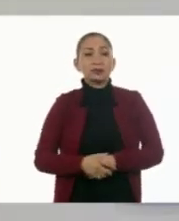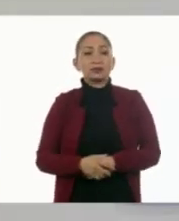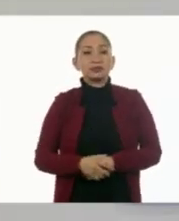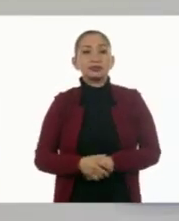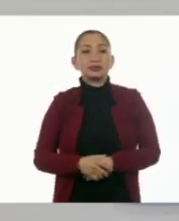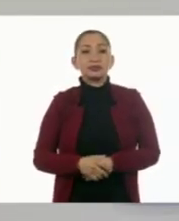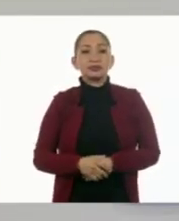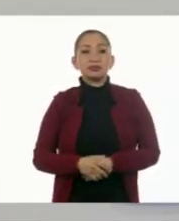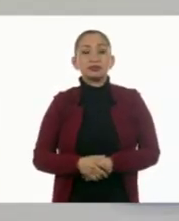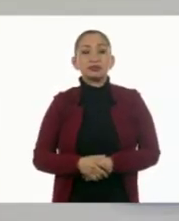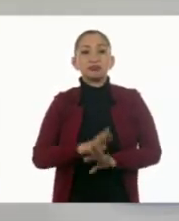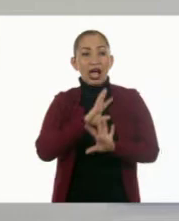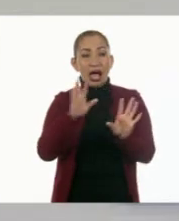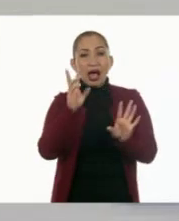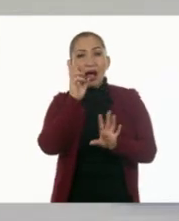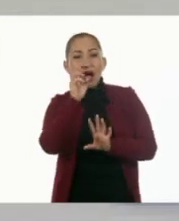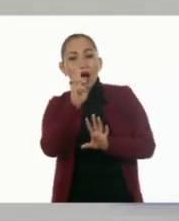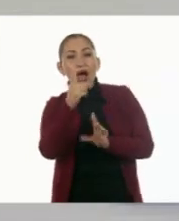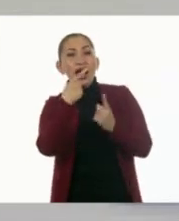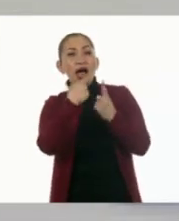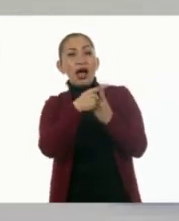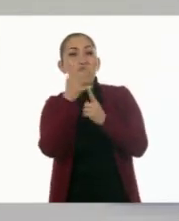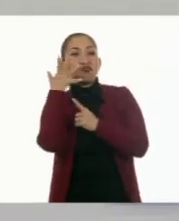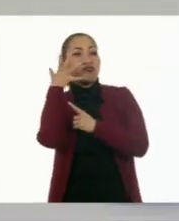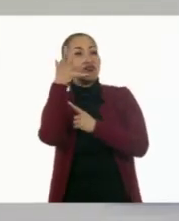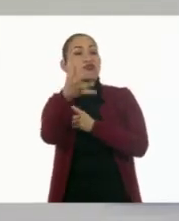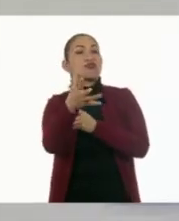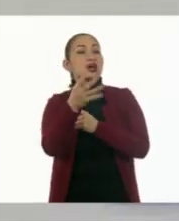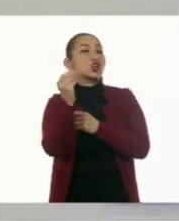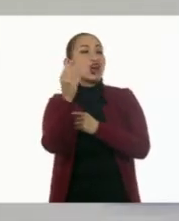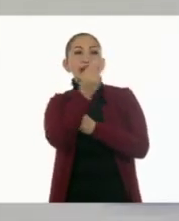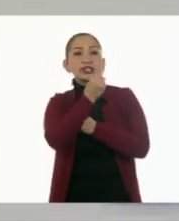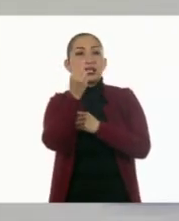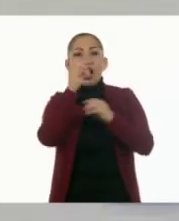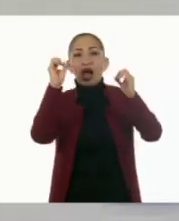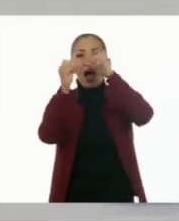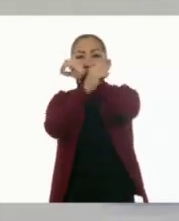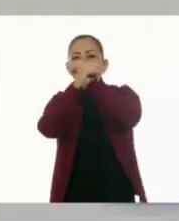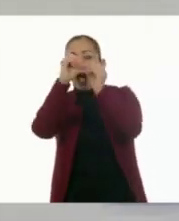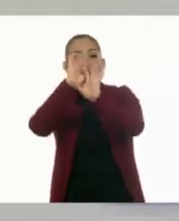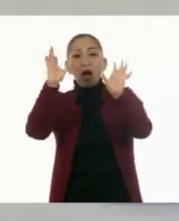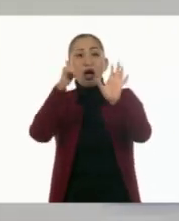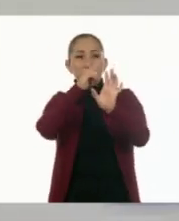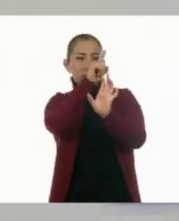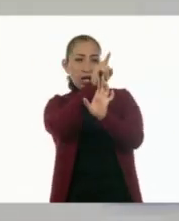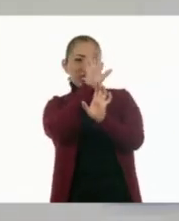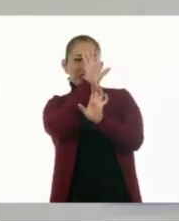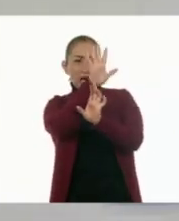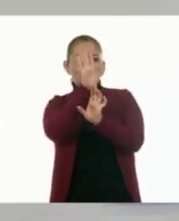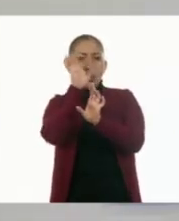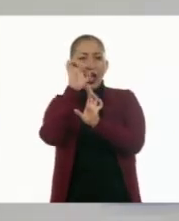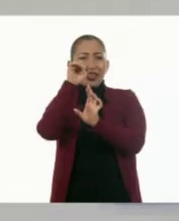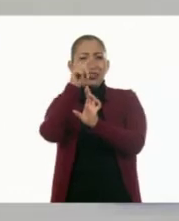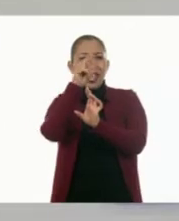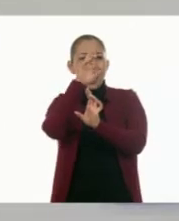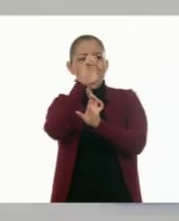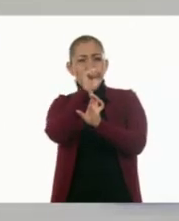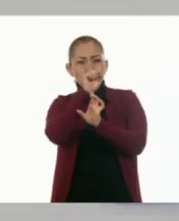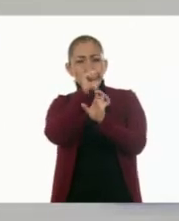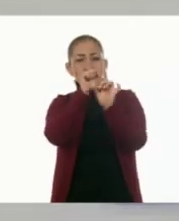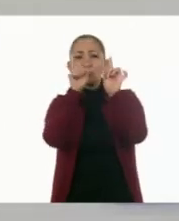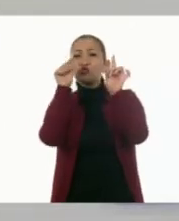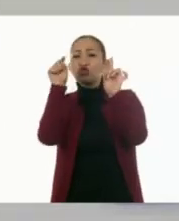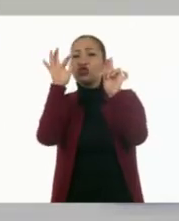5. Entonces, ya lo podrían hacer en un futuro sin necesidad de acomodarlo. Nada más teniendo en cuenta que si no hay enteros, pues